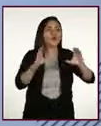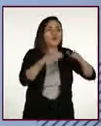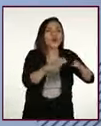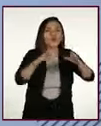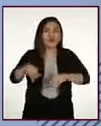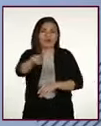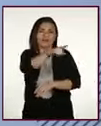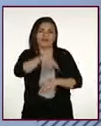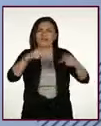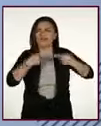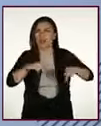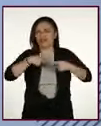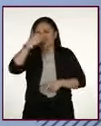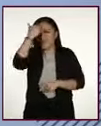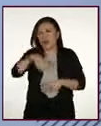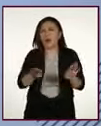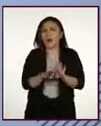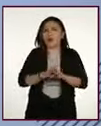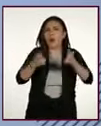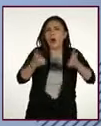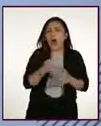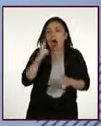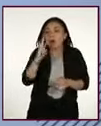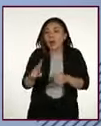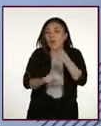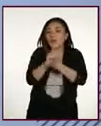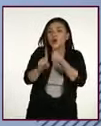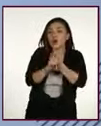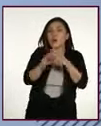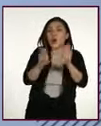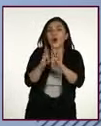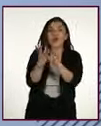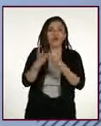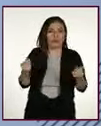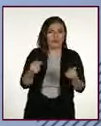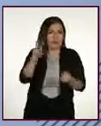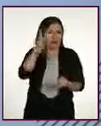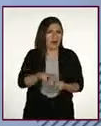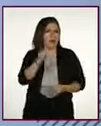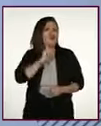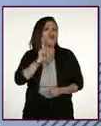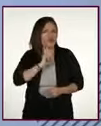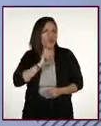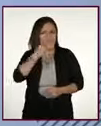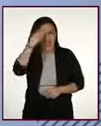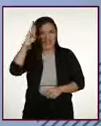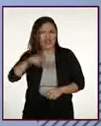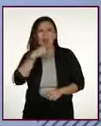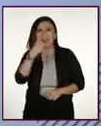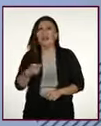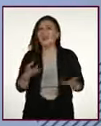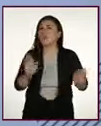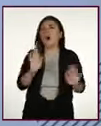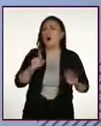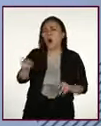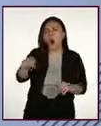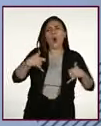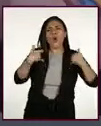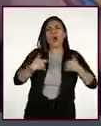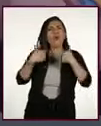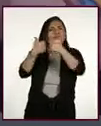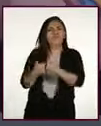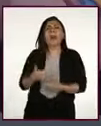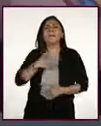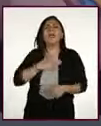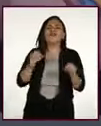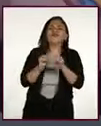muy bien cómo trabajar estas situaciones. Porque te digo, las señoras decían, no, pues ellos están ahí, o sea, y son sus